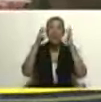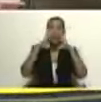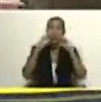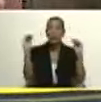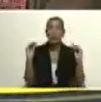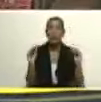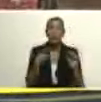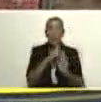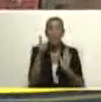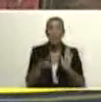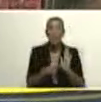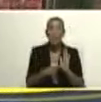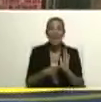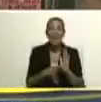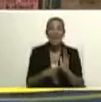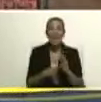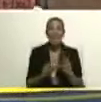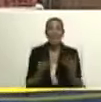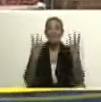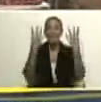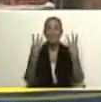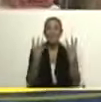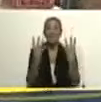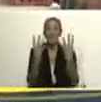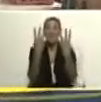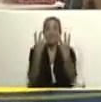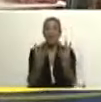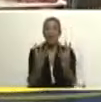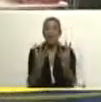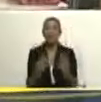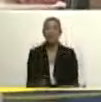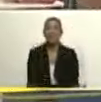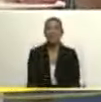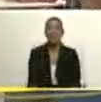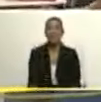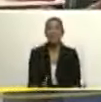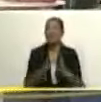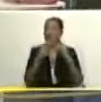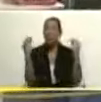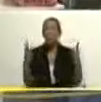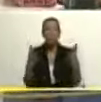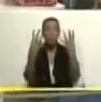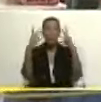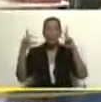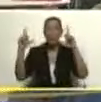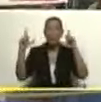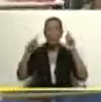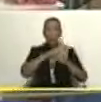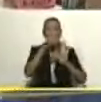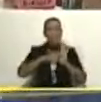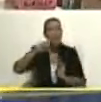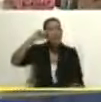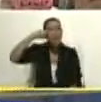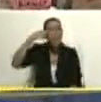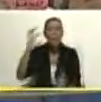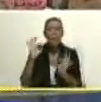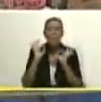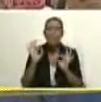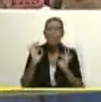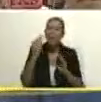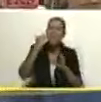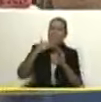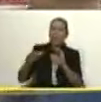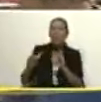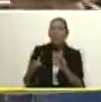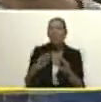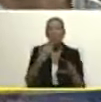Ahí. Párense los de atrás. Dale, dirija a usted, pero que salgan todos. Yo quiero este recuerdo y mandarle recuerdo a